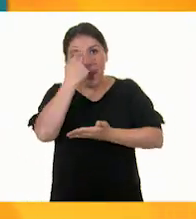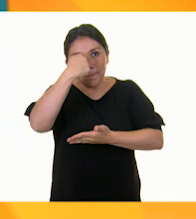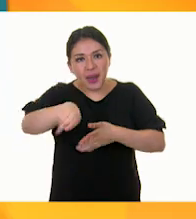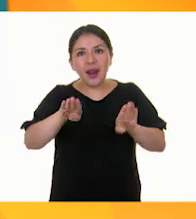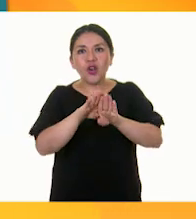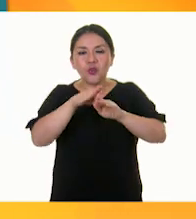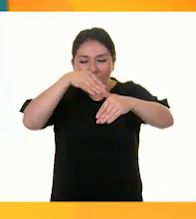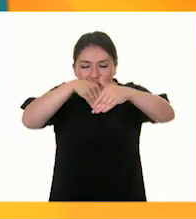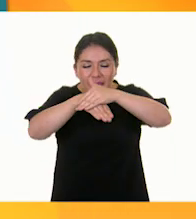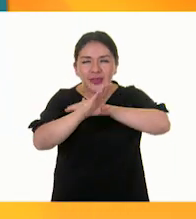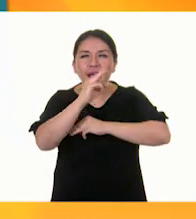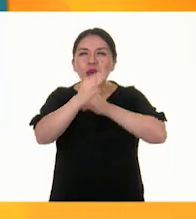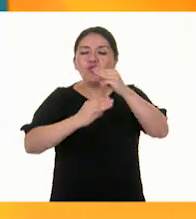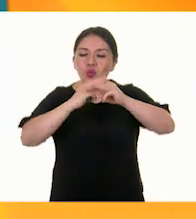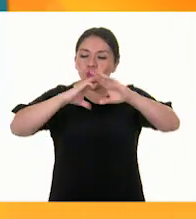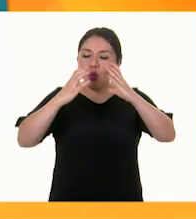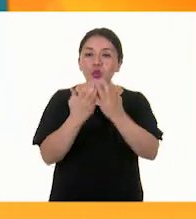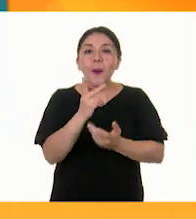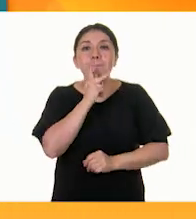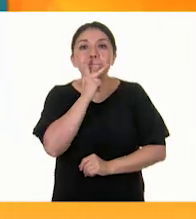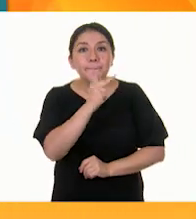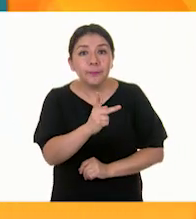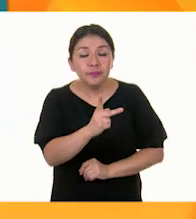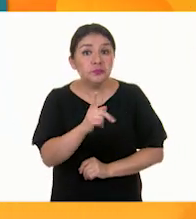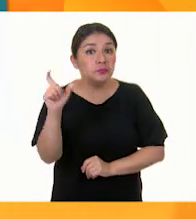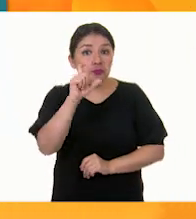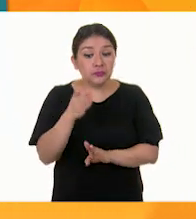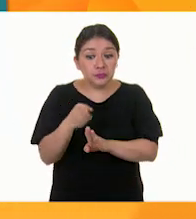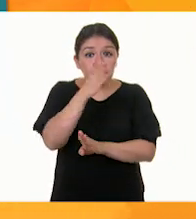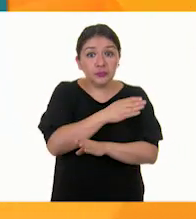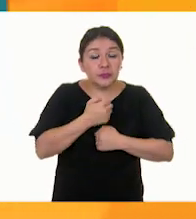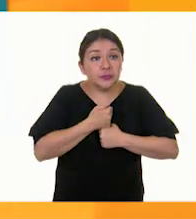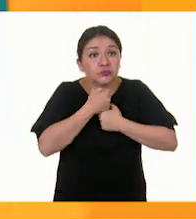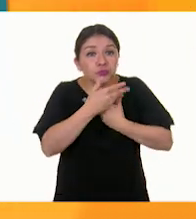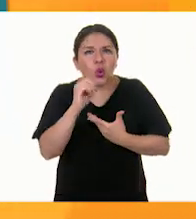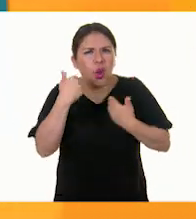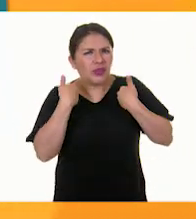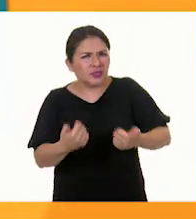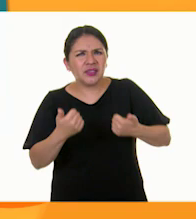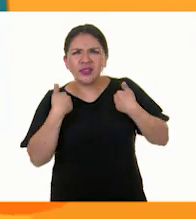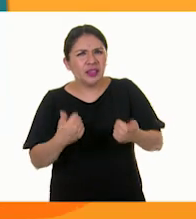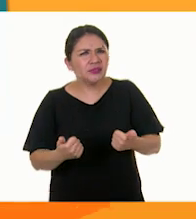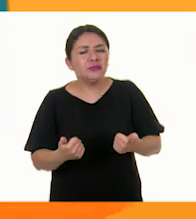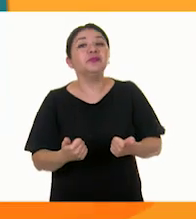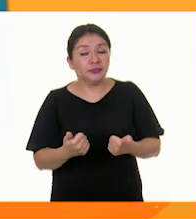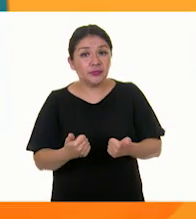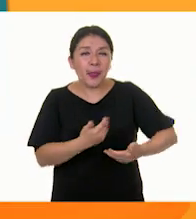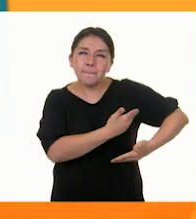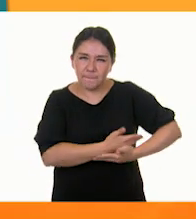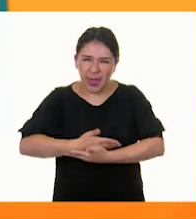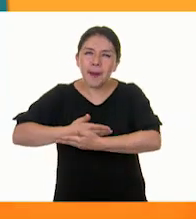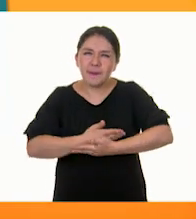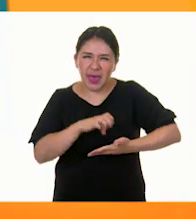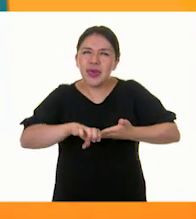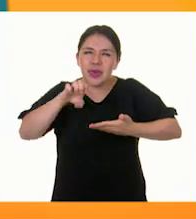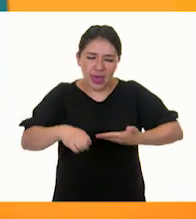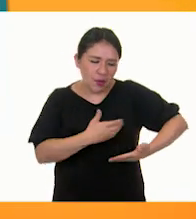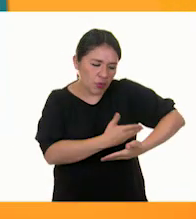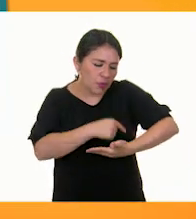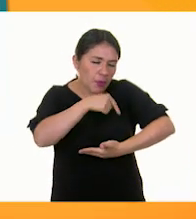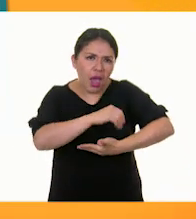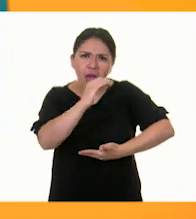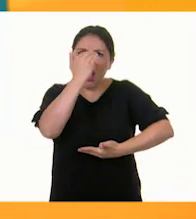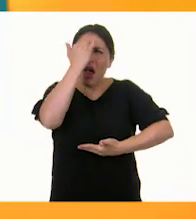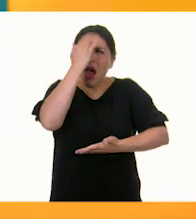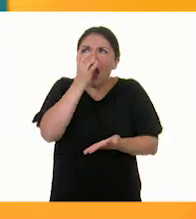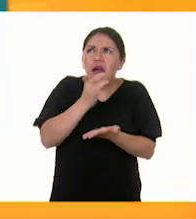entramos al mundo de las palabras, incluso antes de poder expresarlas o comprenderlas. Los bebés, por ejemplo,